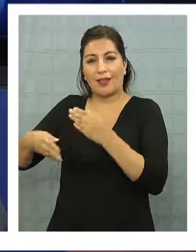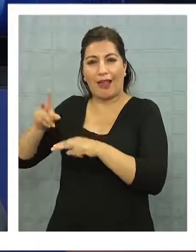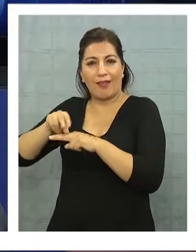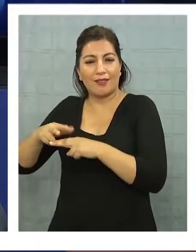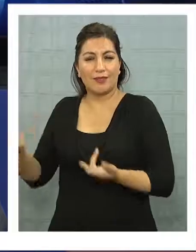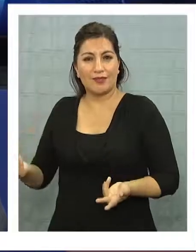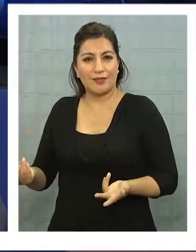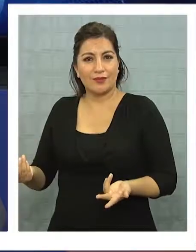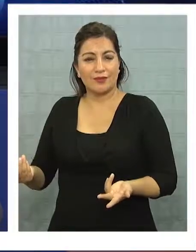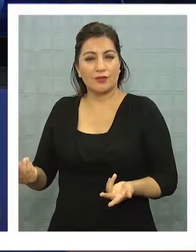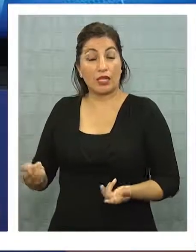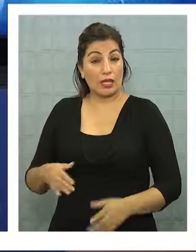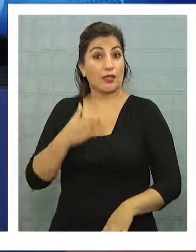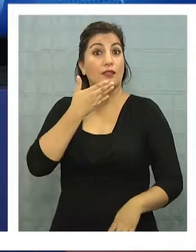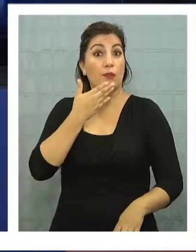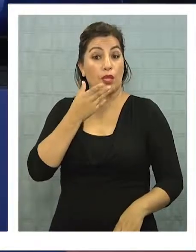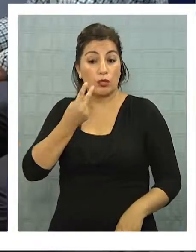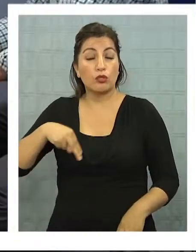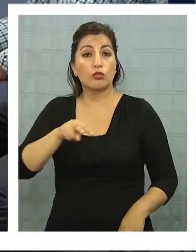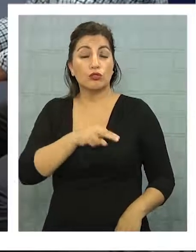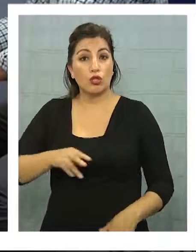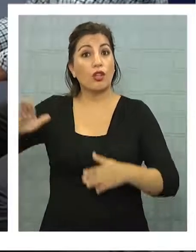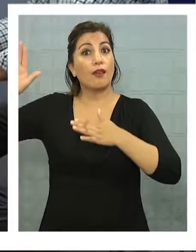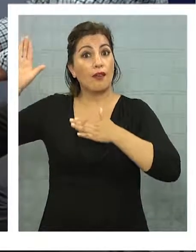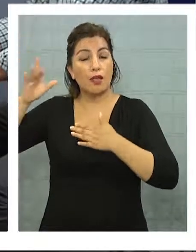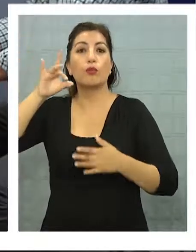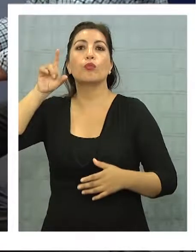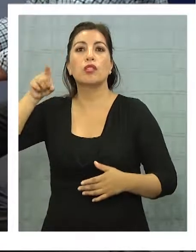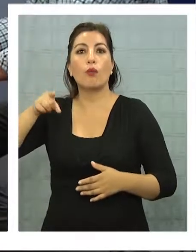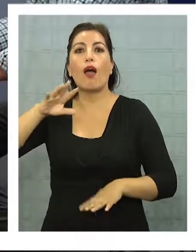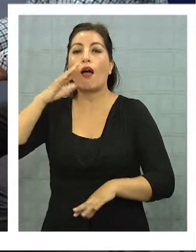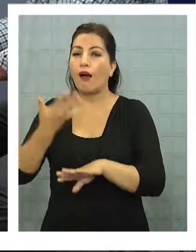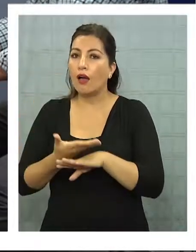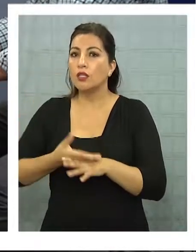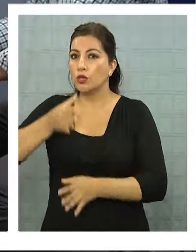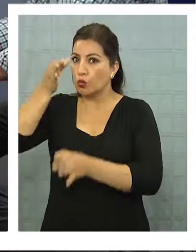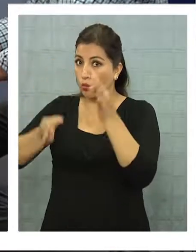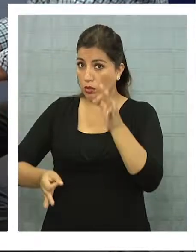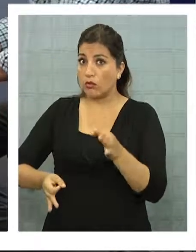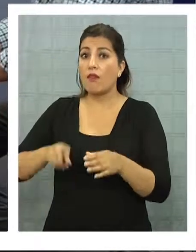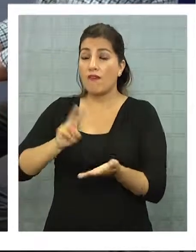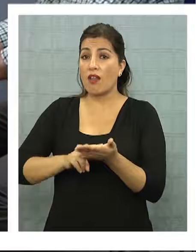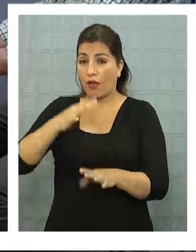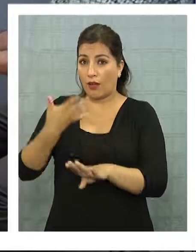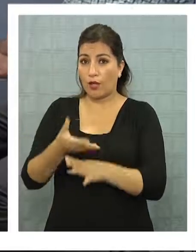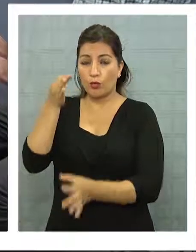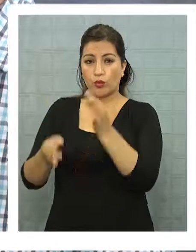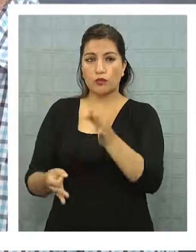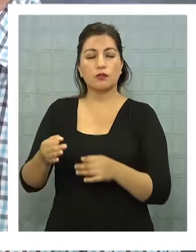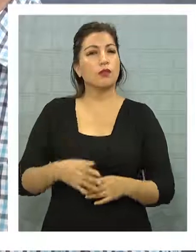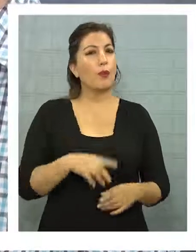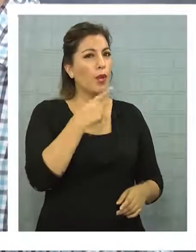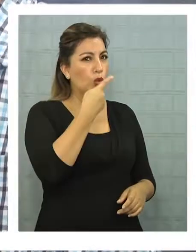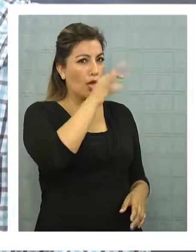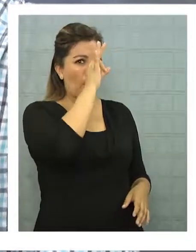nosotros. Porque nosotros prometimos dos cosas. Uno, o sea, dijimos que no había ningún país del mundo. Mire, con todo respeto a España,